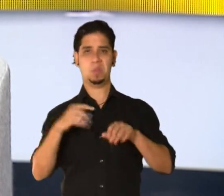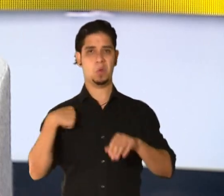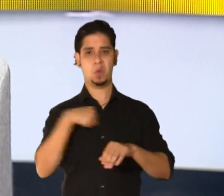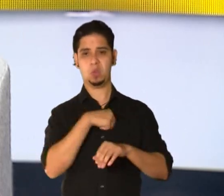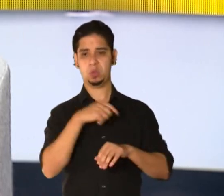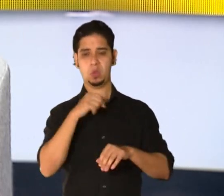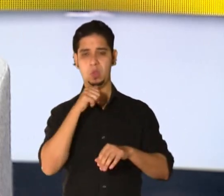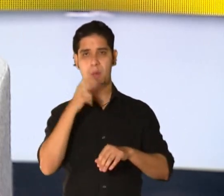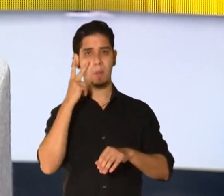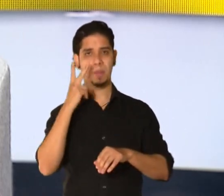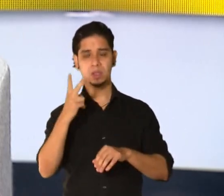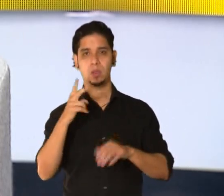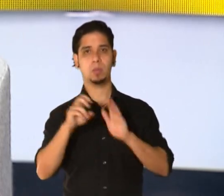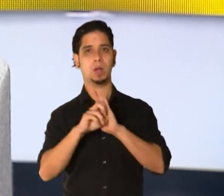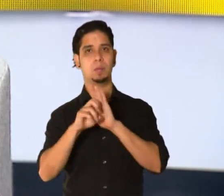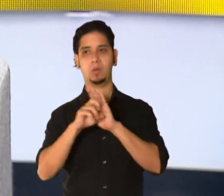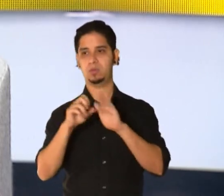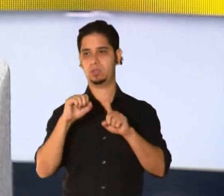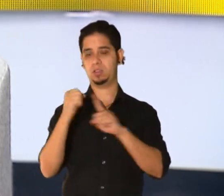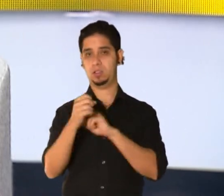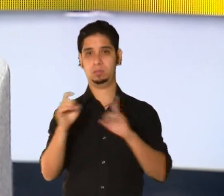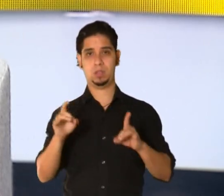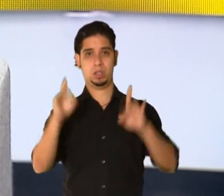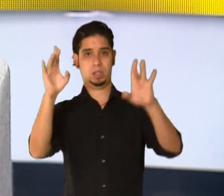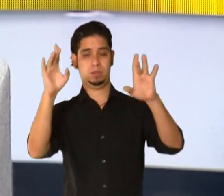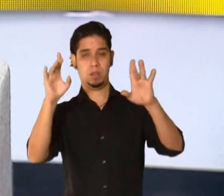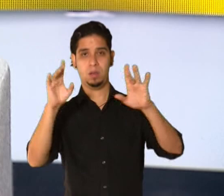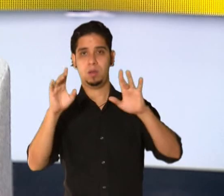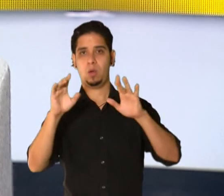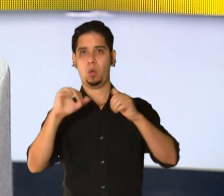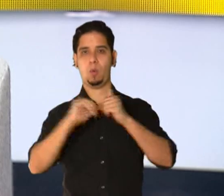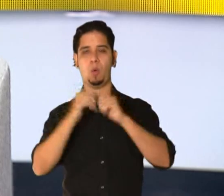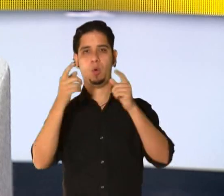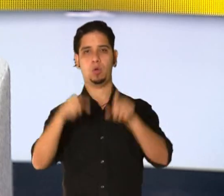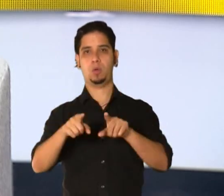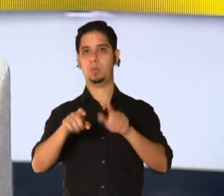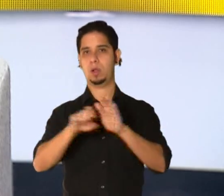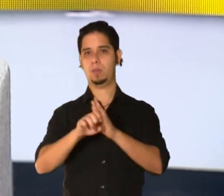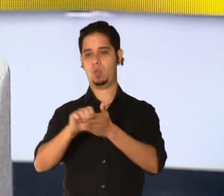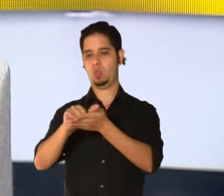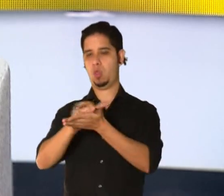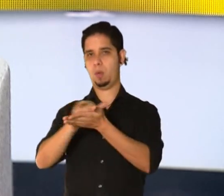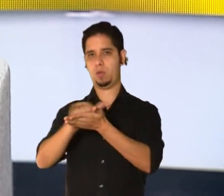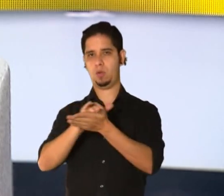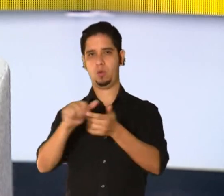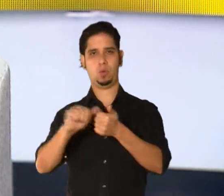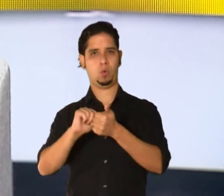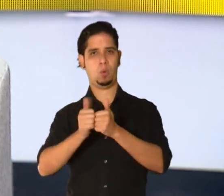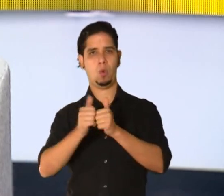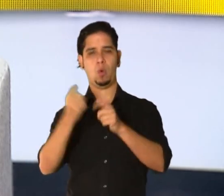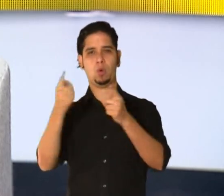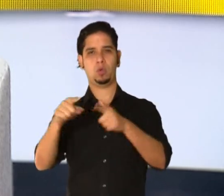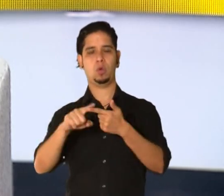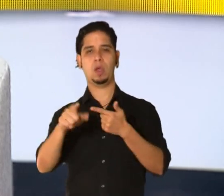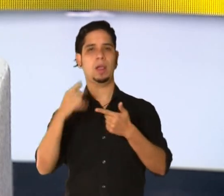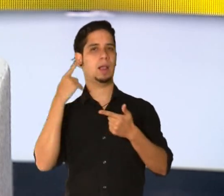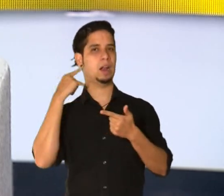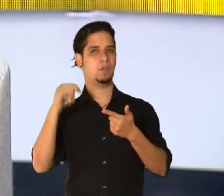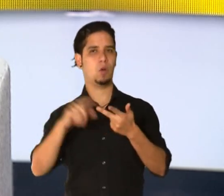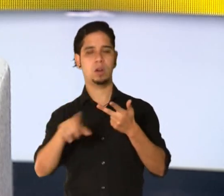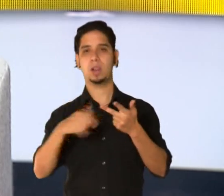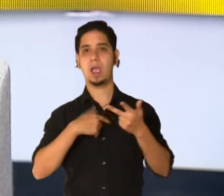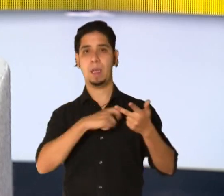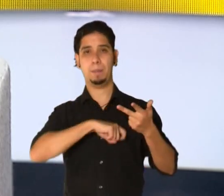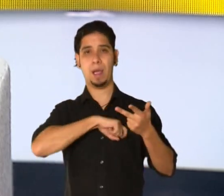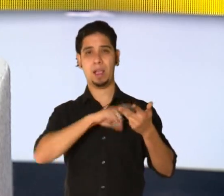visto situaciones dramáticas como ocurrió en Nueva York, como ocurrió recientemente en California, en España,